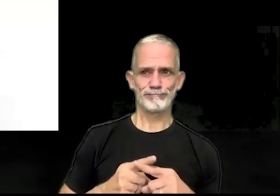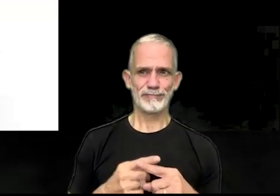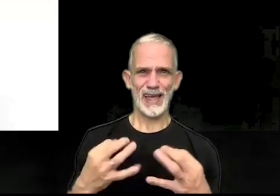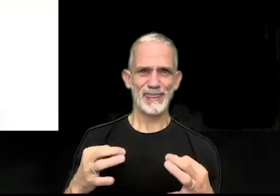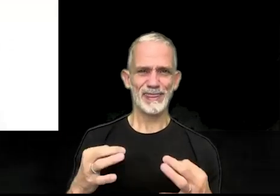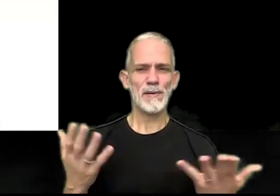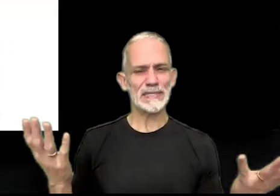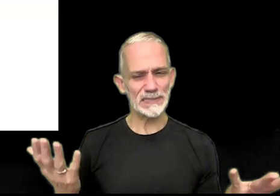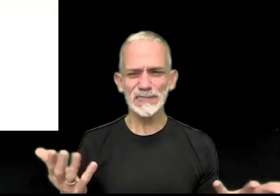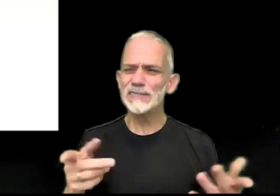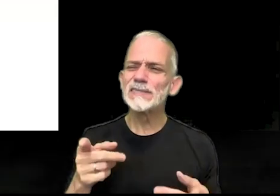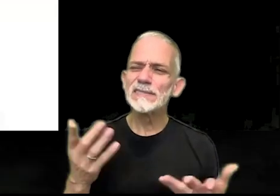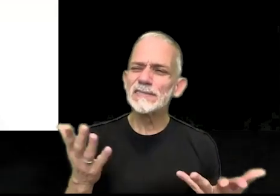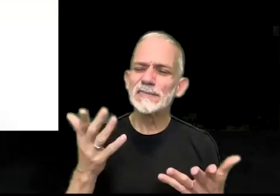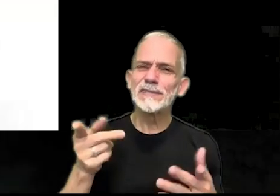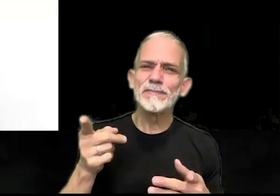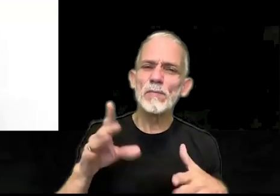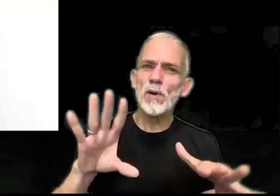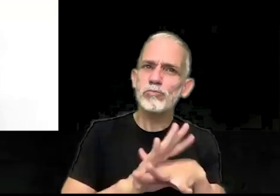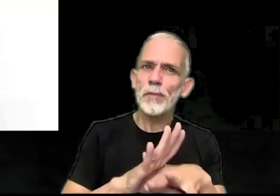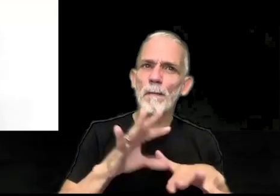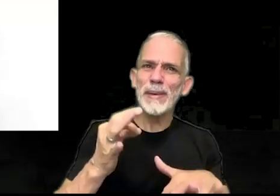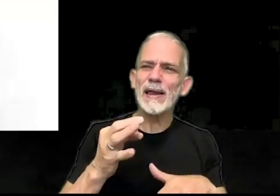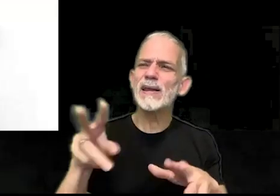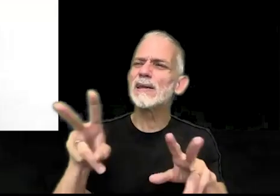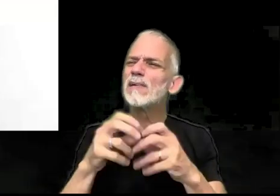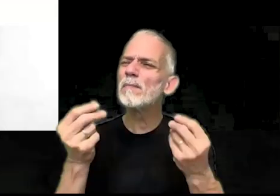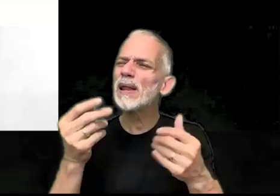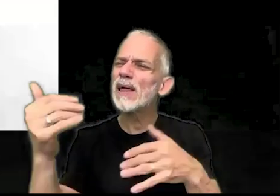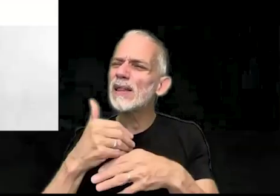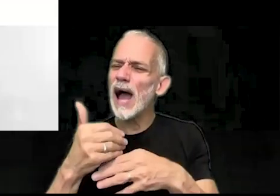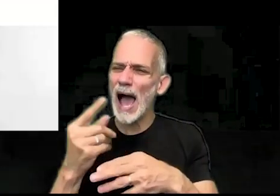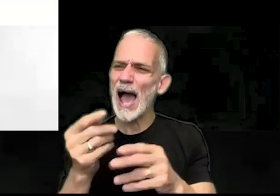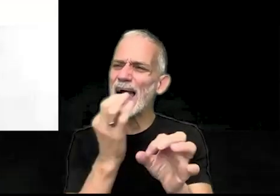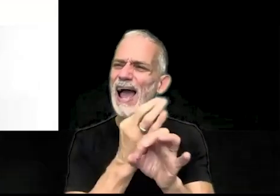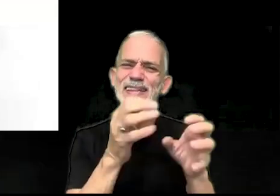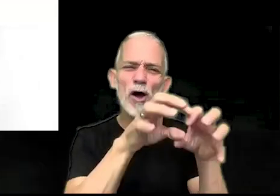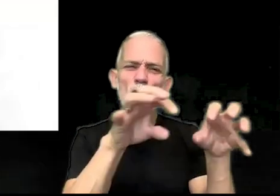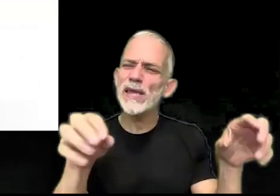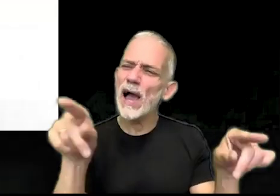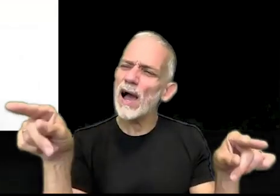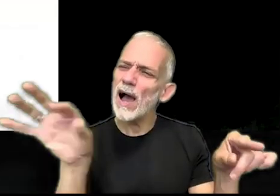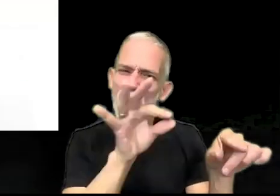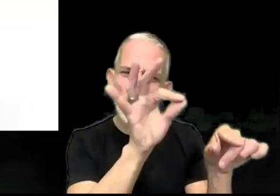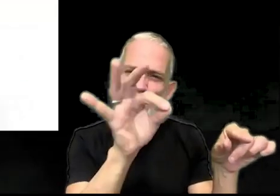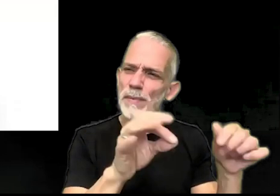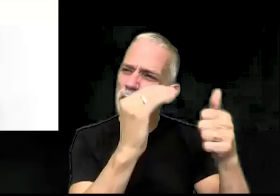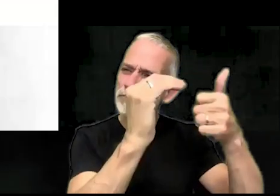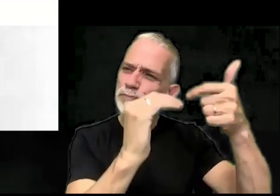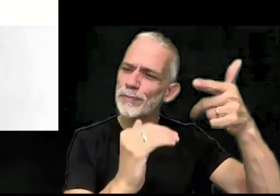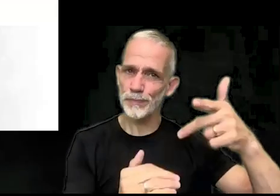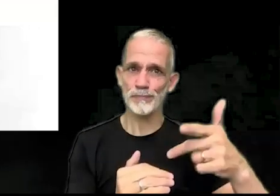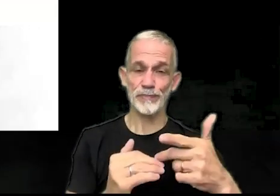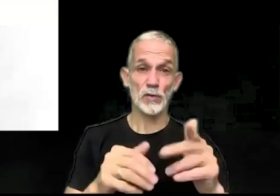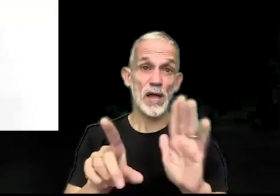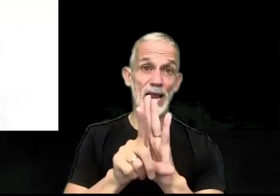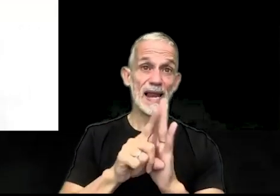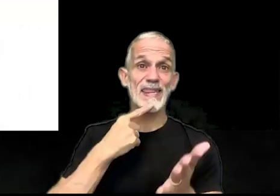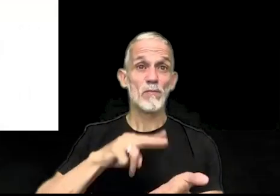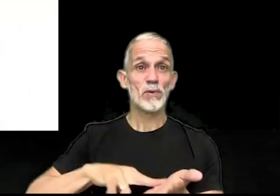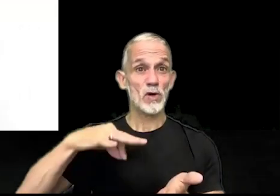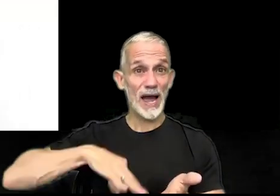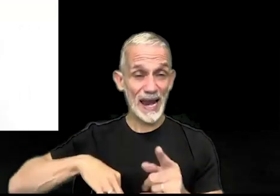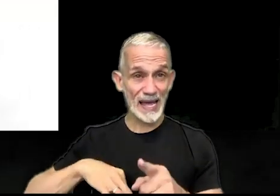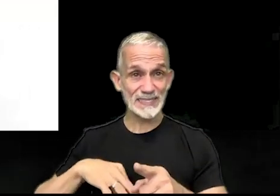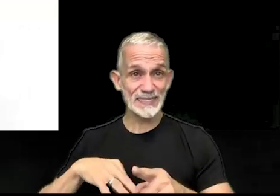que tipificar adecuadamente la renta dentro de una categoría. Y para ello, la ley de impuesto a